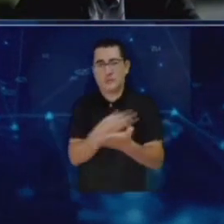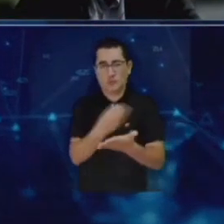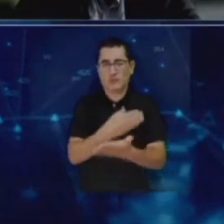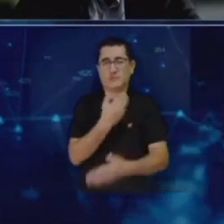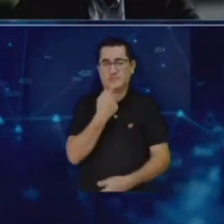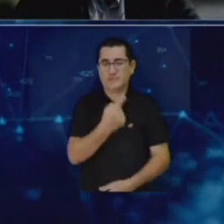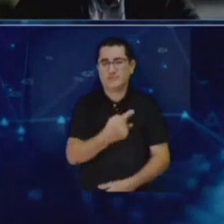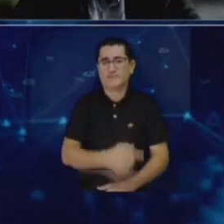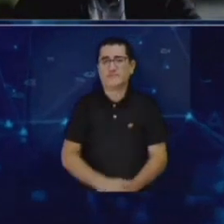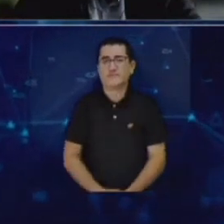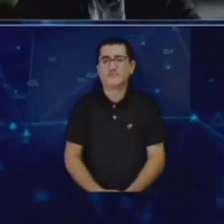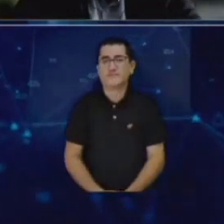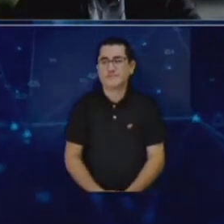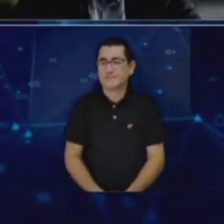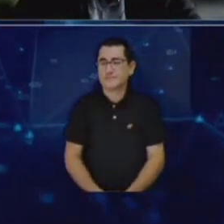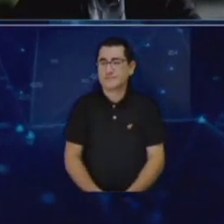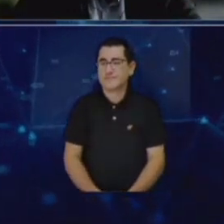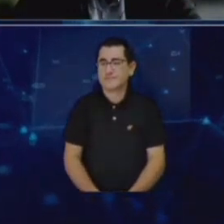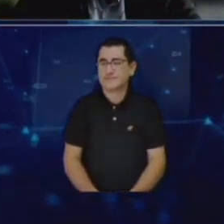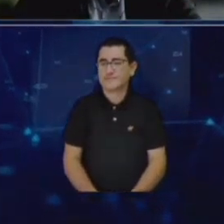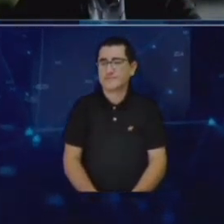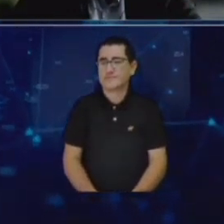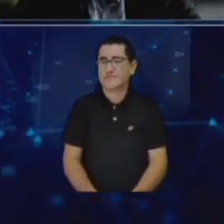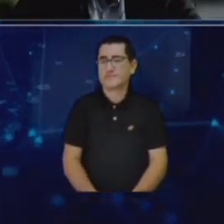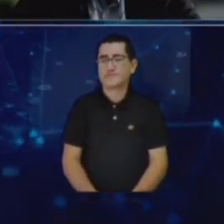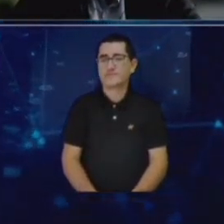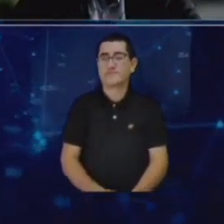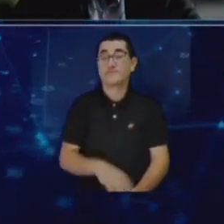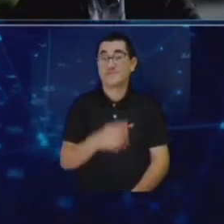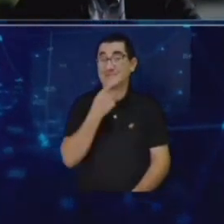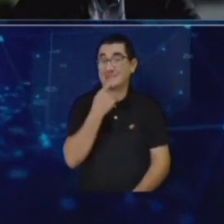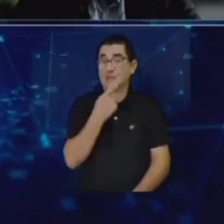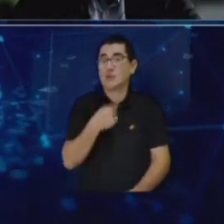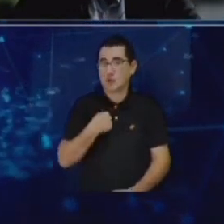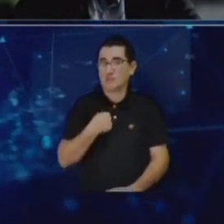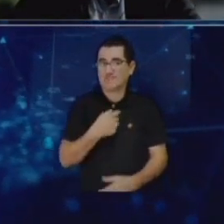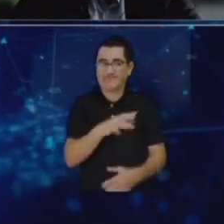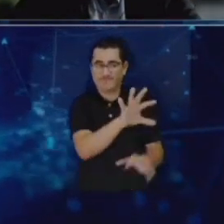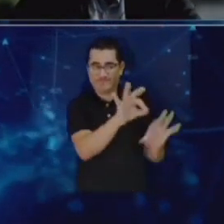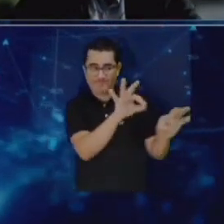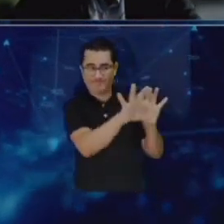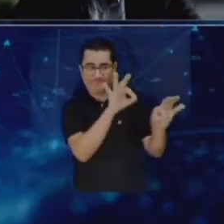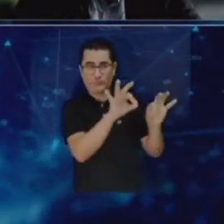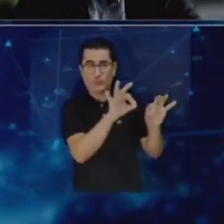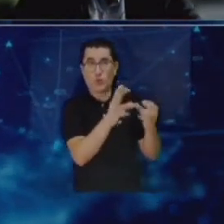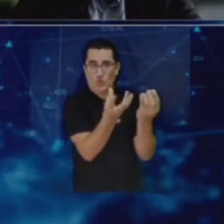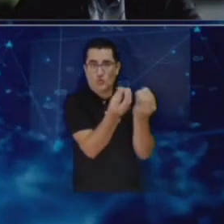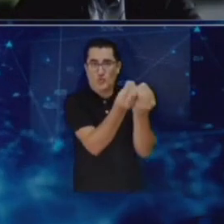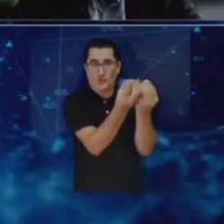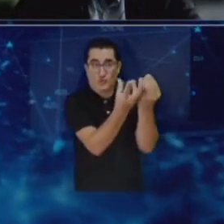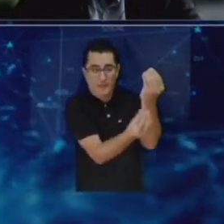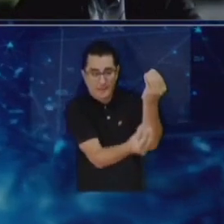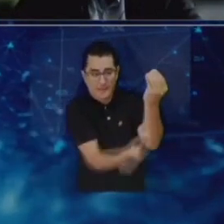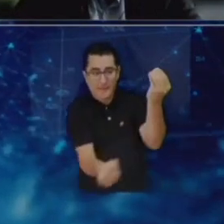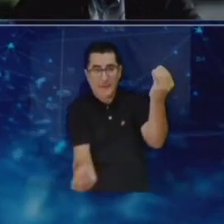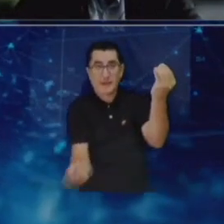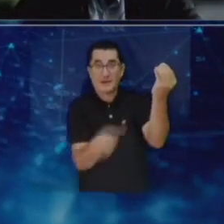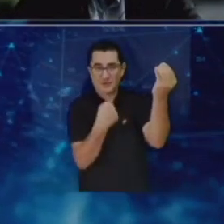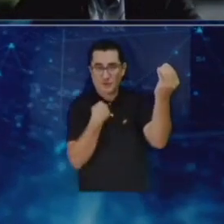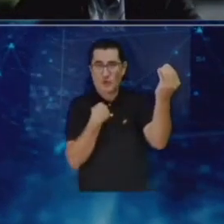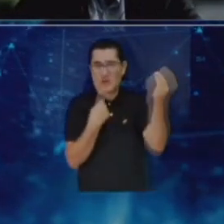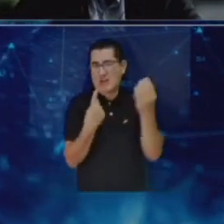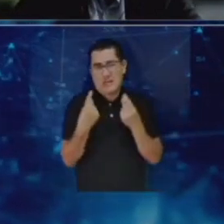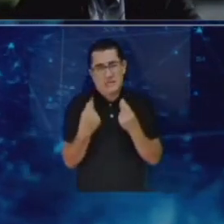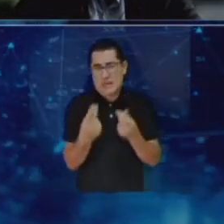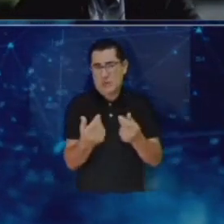La siguiente. Quisiera tocar algunos puntos de los otros subgrupos, por lo cual avanzaré un poco más rápido